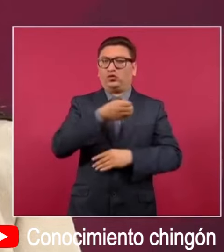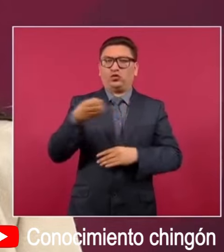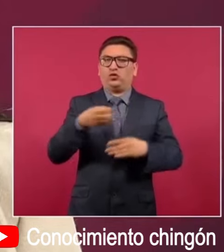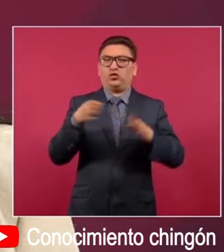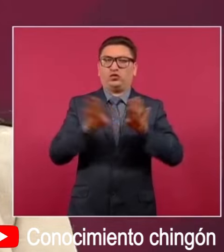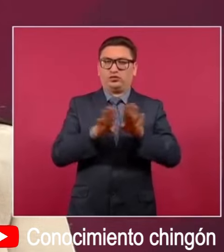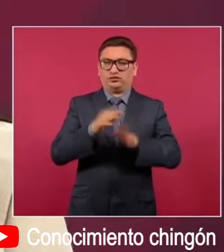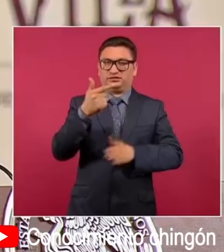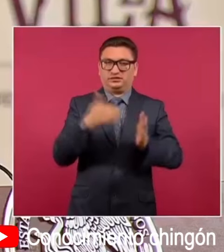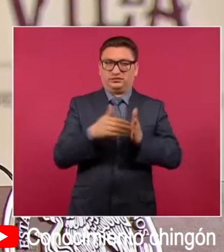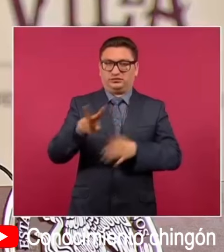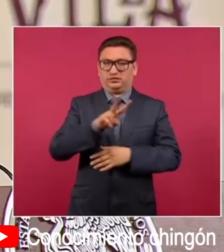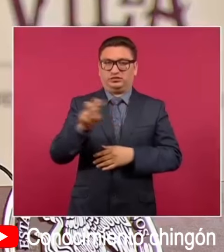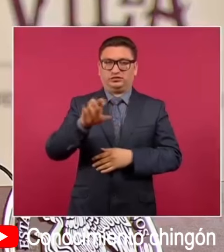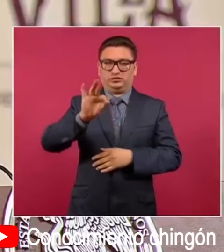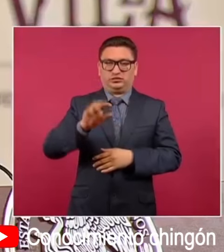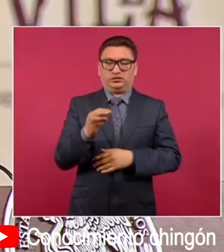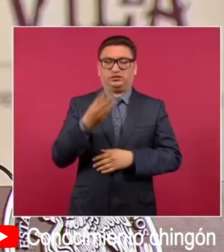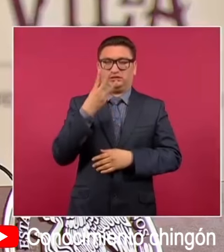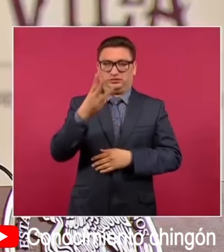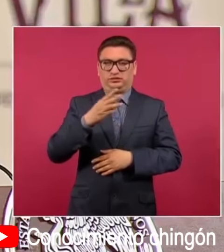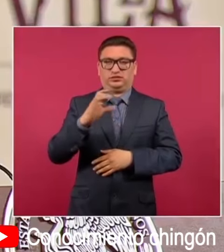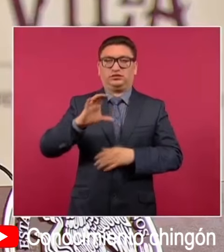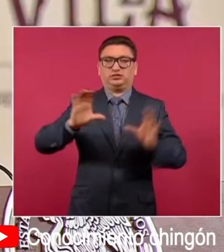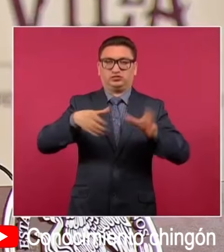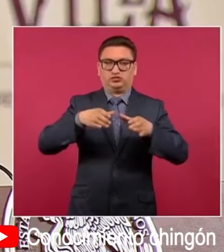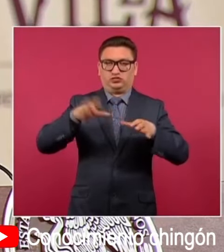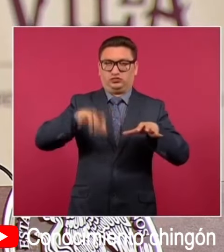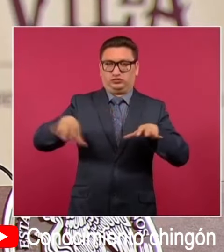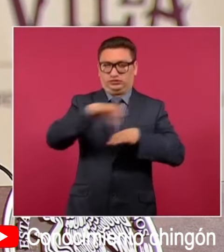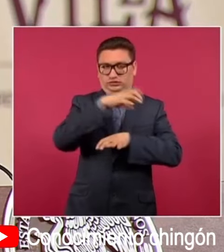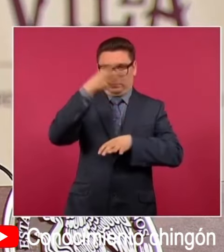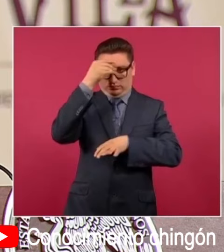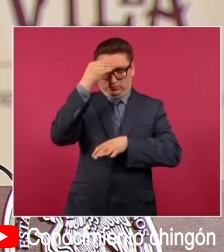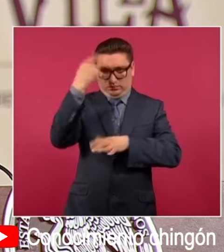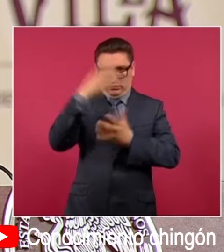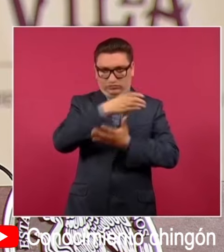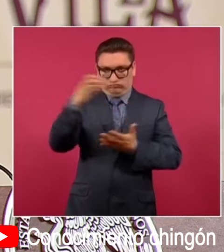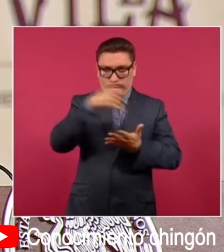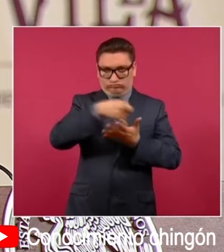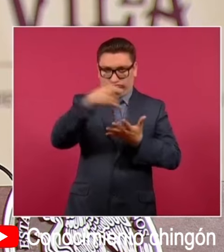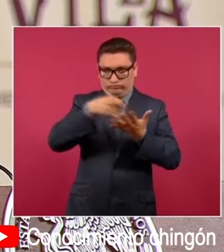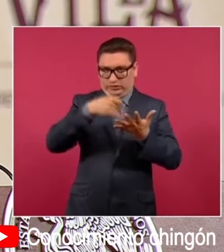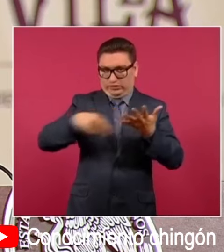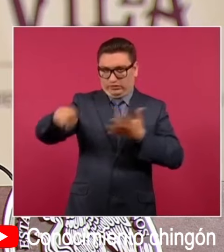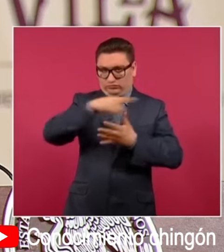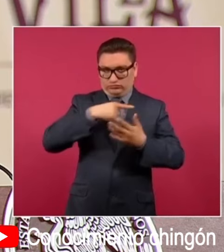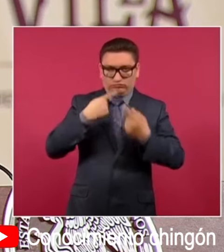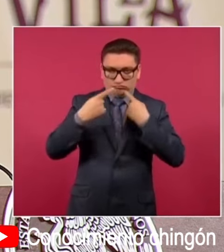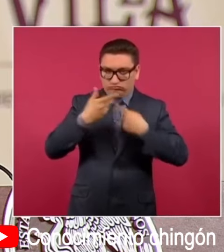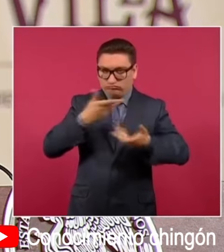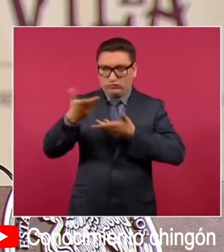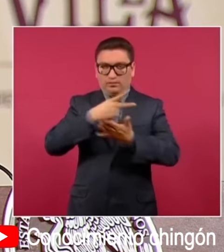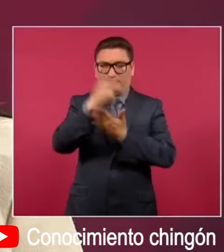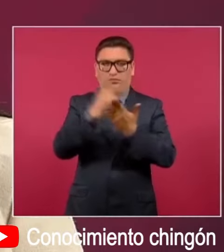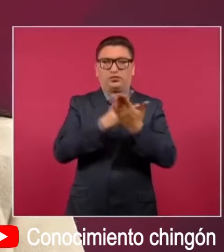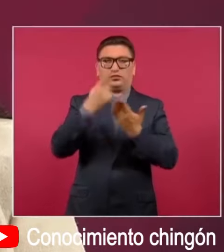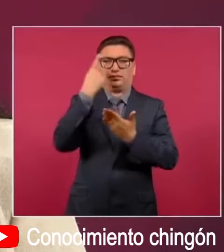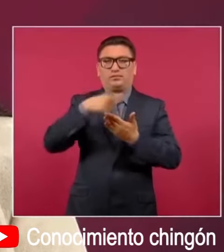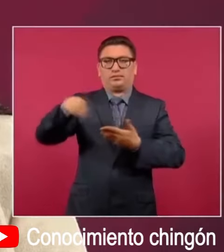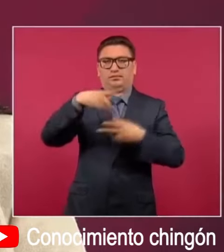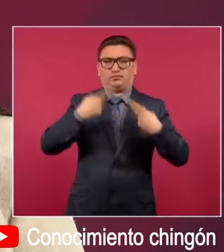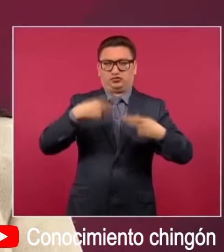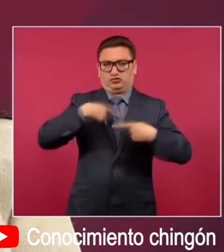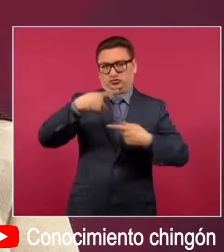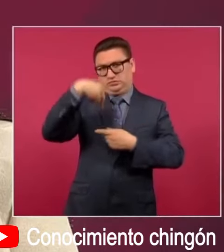través de 7,243 comunidades de aprendizaje campesino, que es donde se organiza el programa a través de los